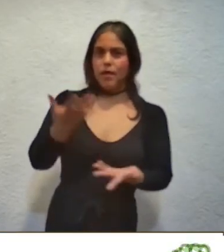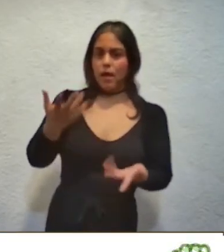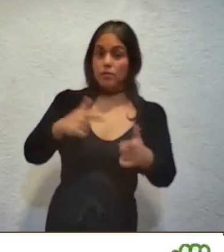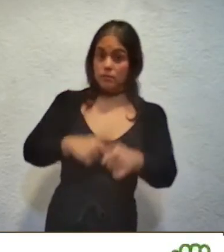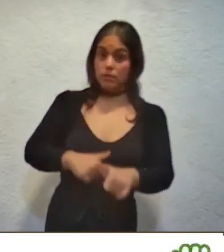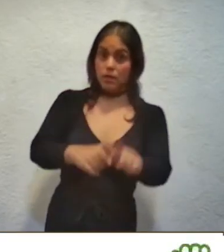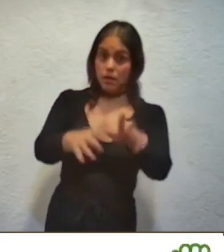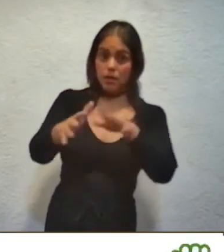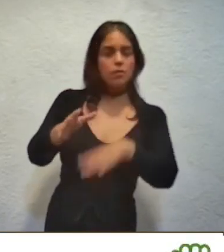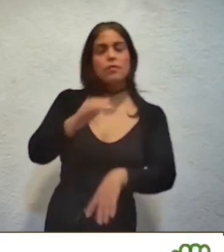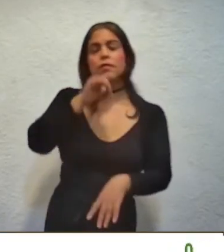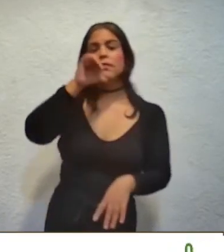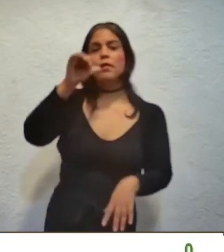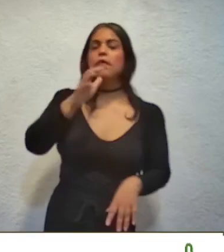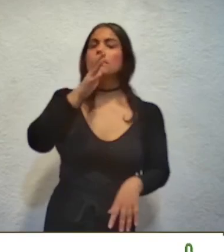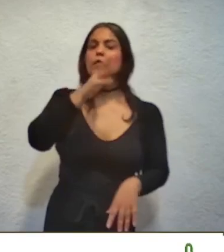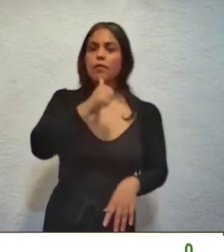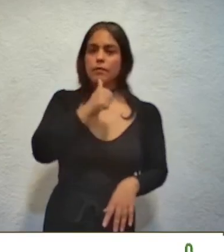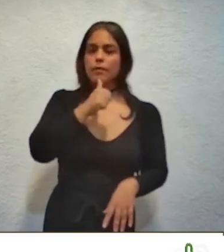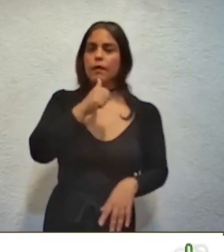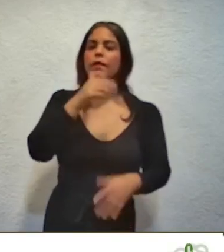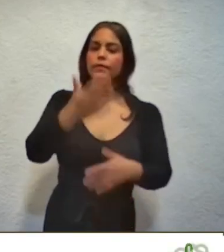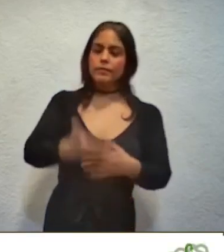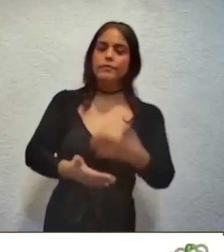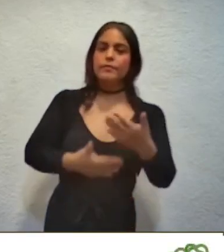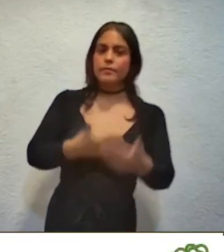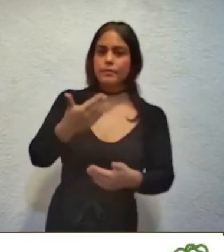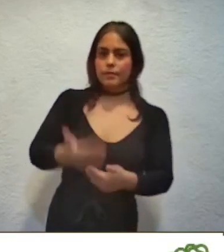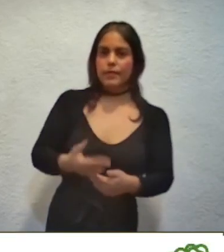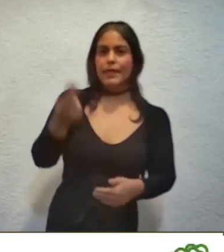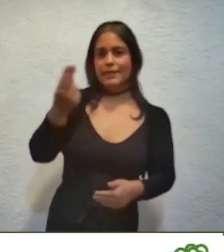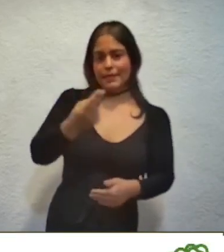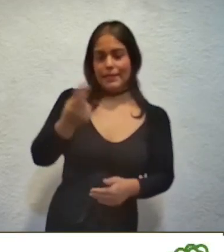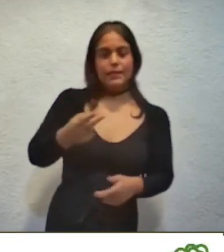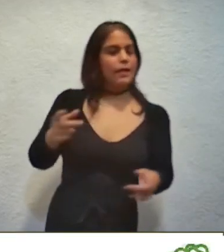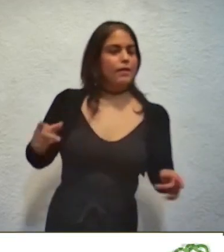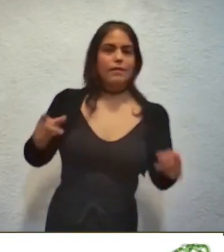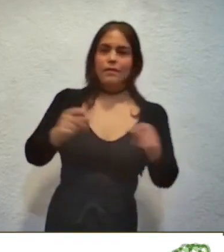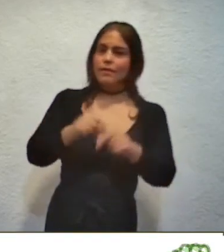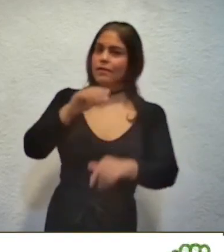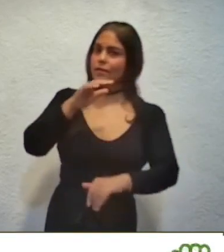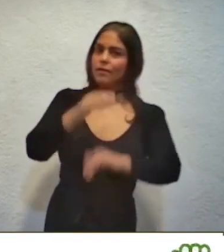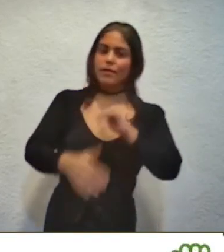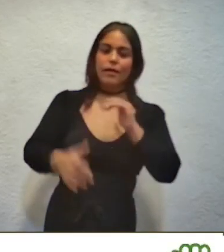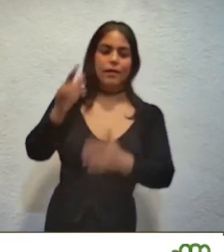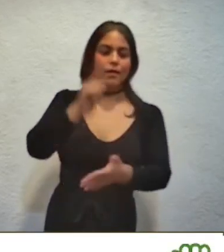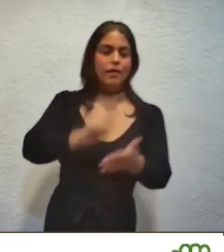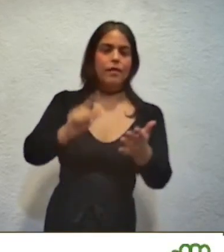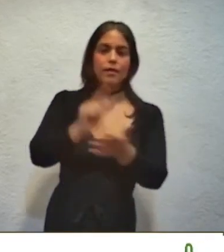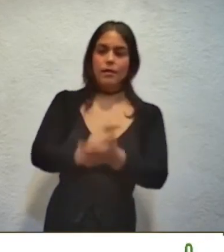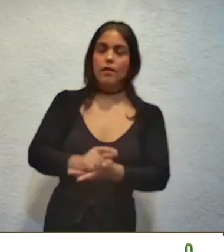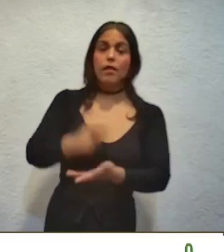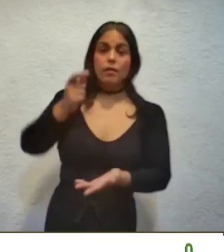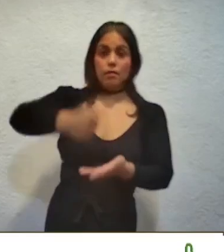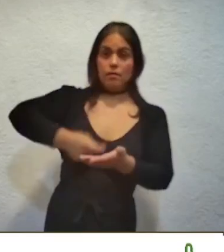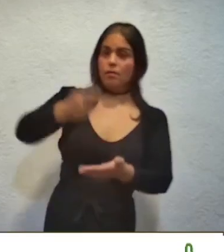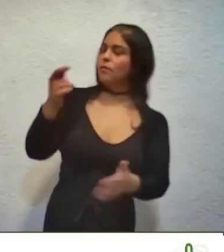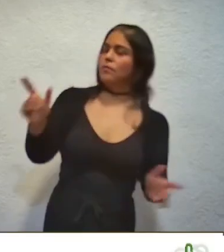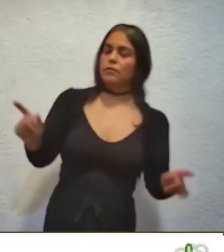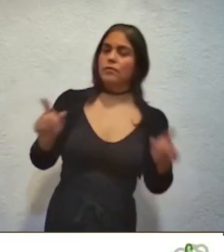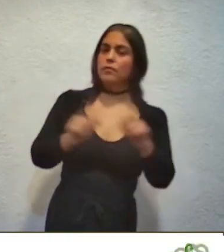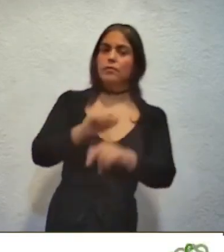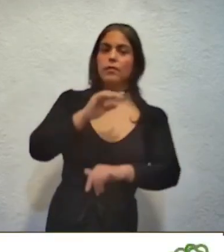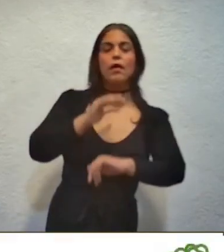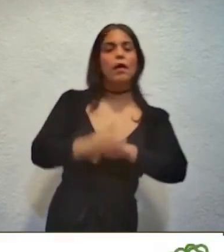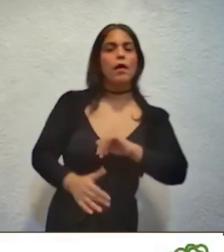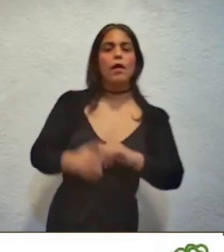para cumplirla. En consecuencia, se propone declarar la imposibilidad jurídica para cumplir con la sentencia dictada en el juicio electoral